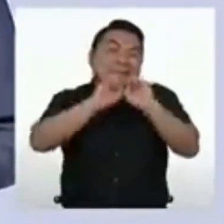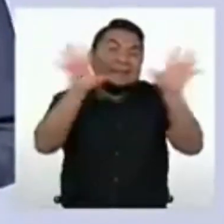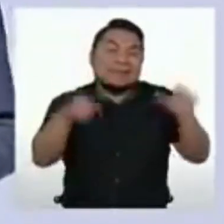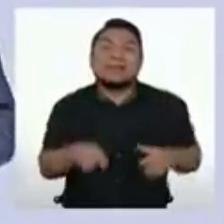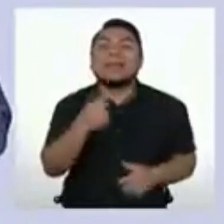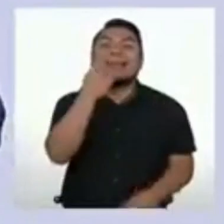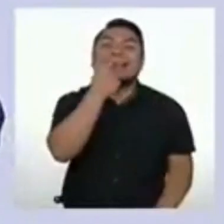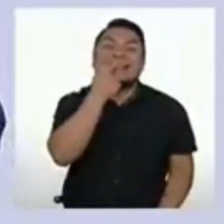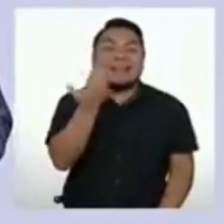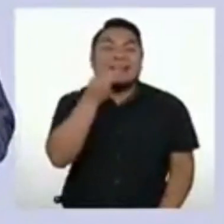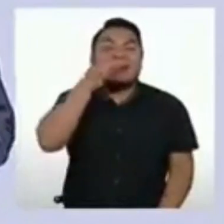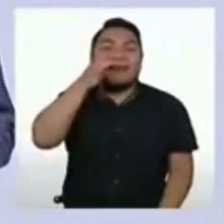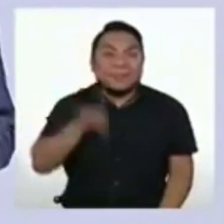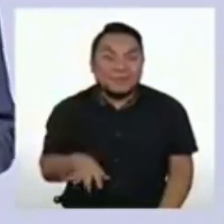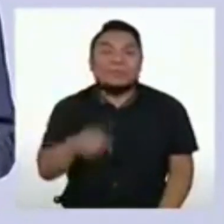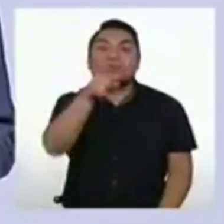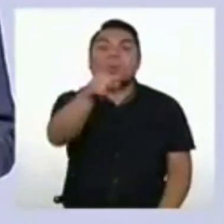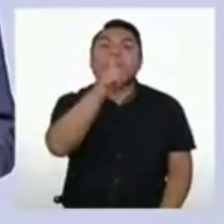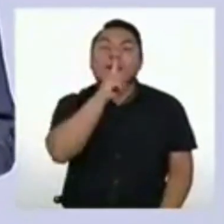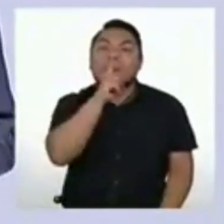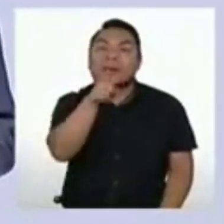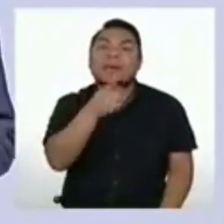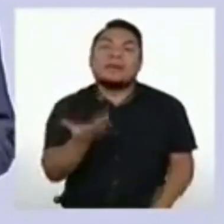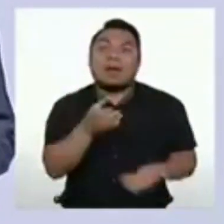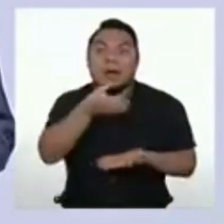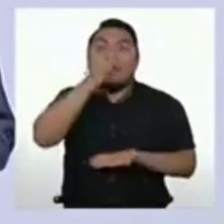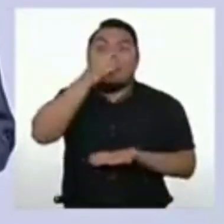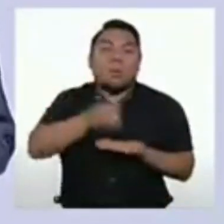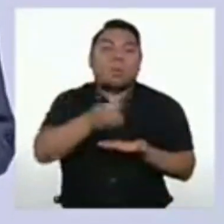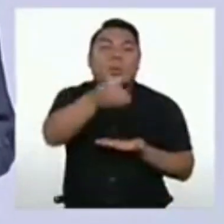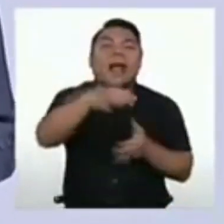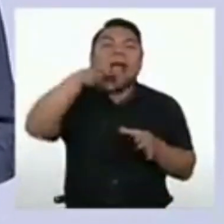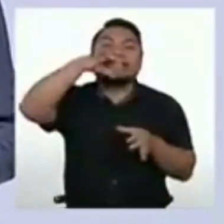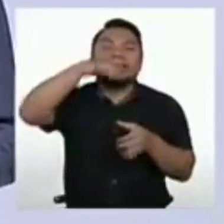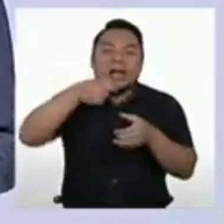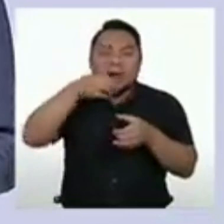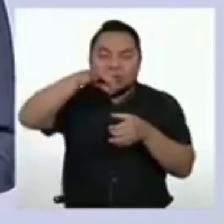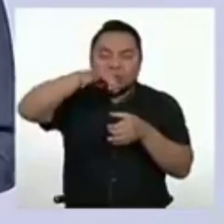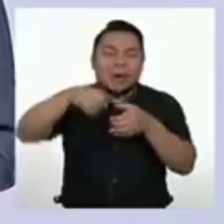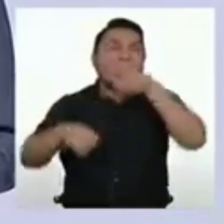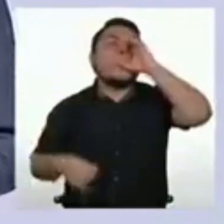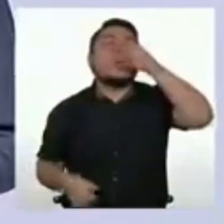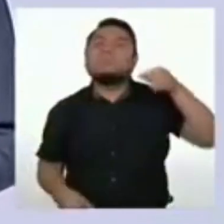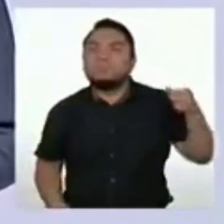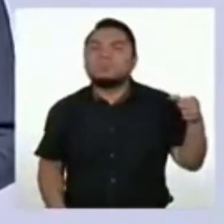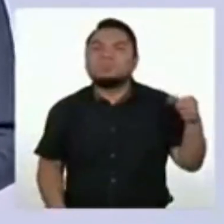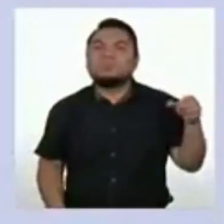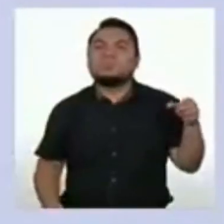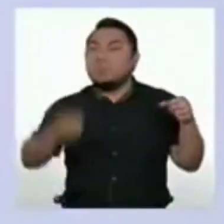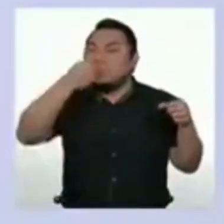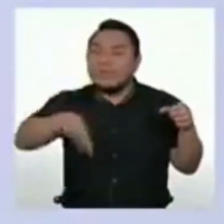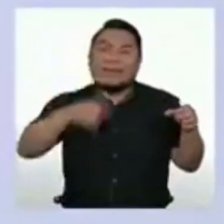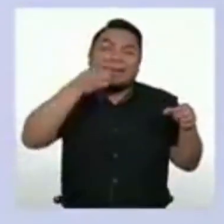claridad. Quizás sus papás les dieron un vaso de agua con sal para que se enjuaguen la boca, luego de habérsele caído el